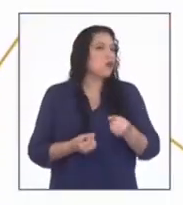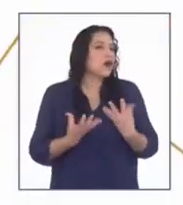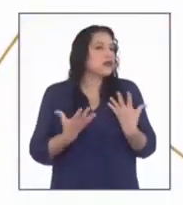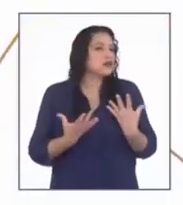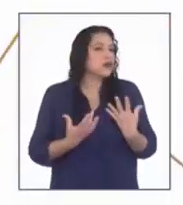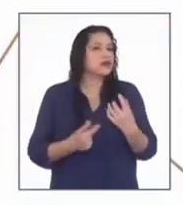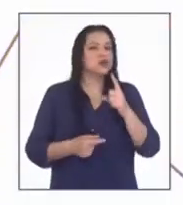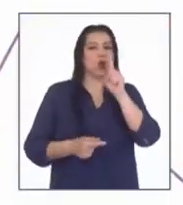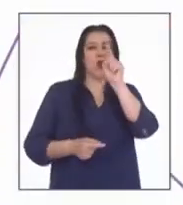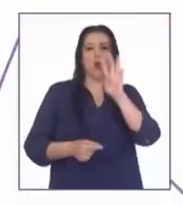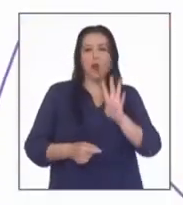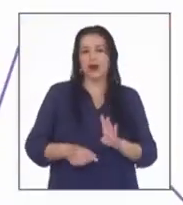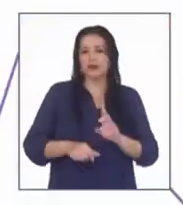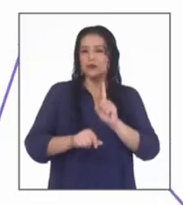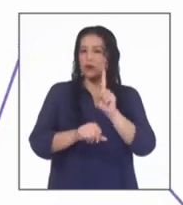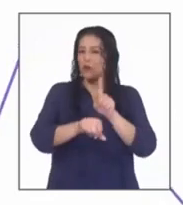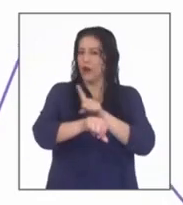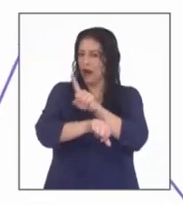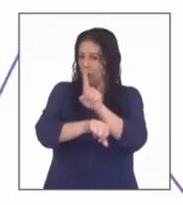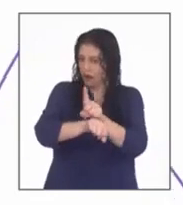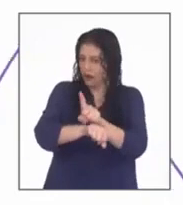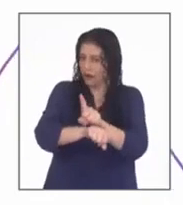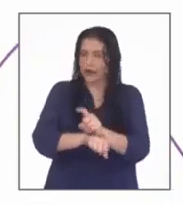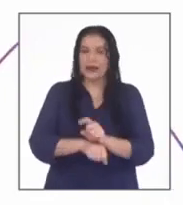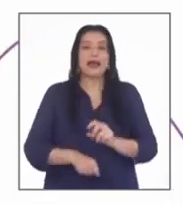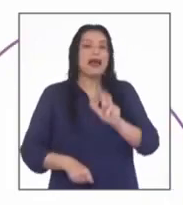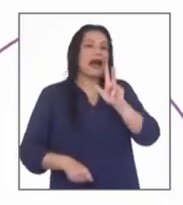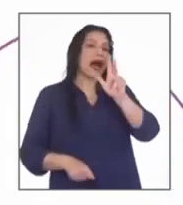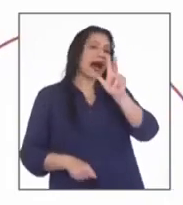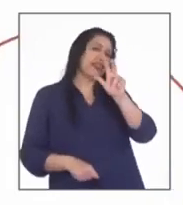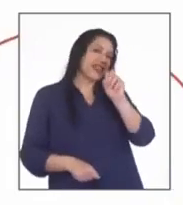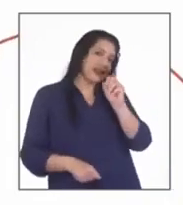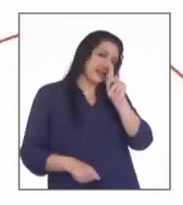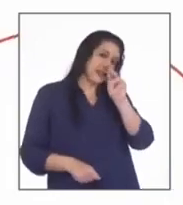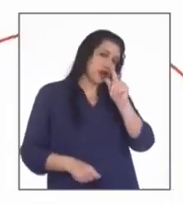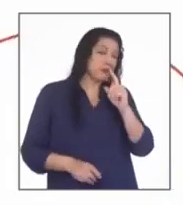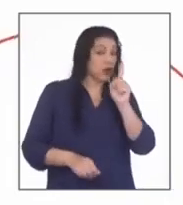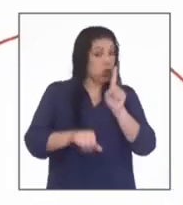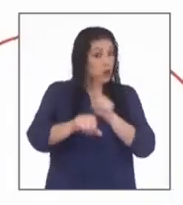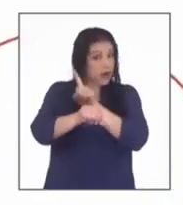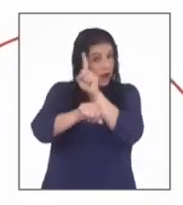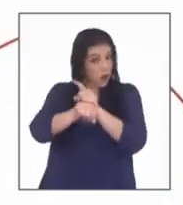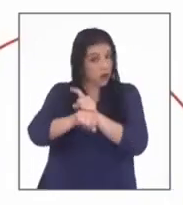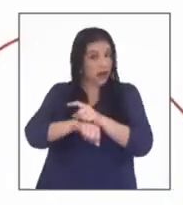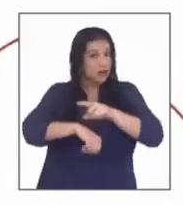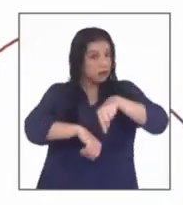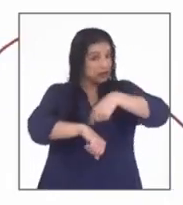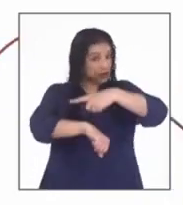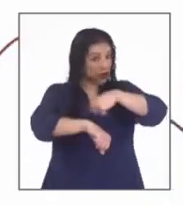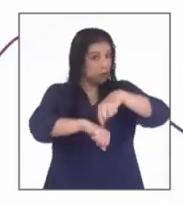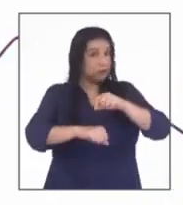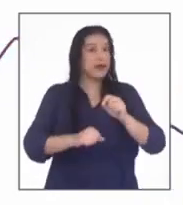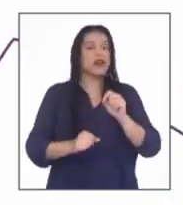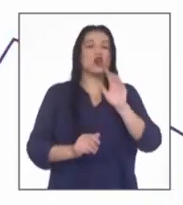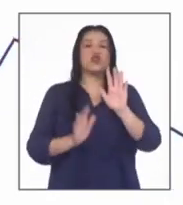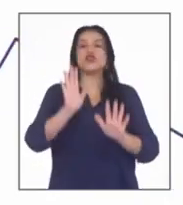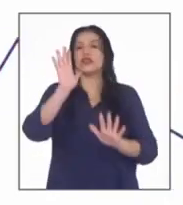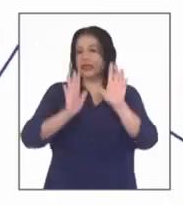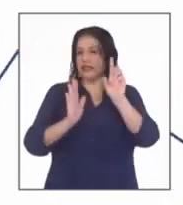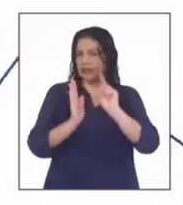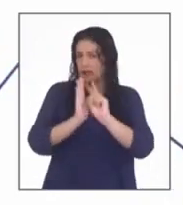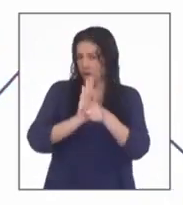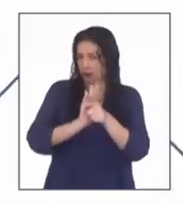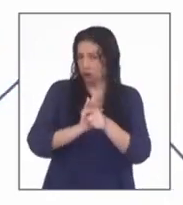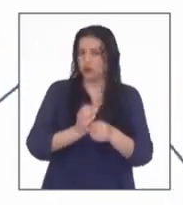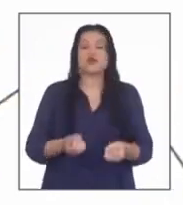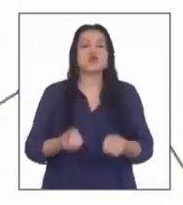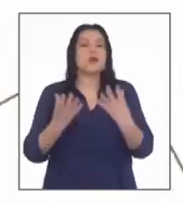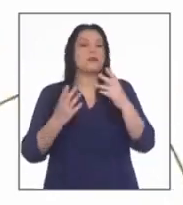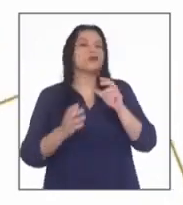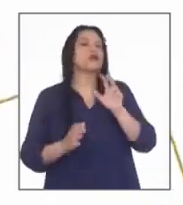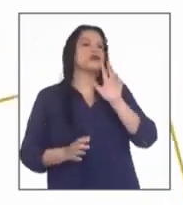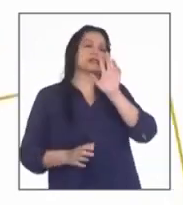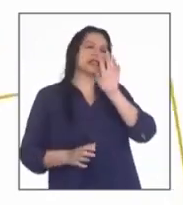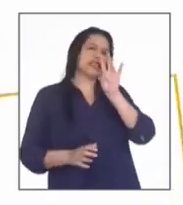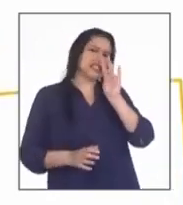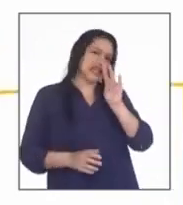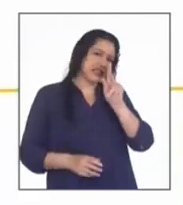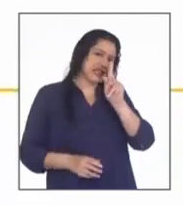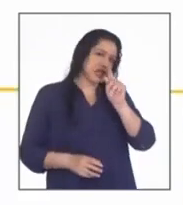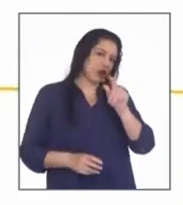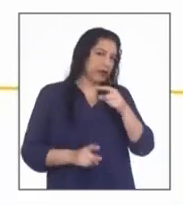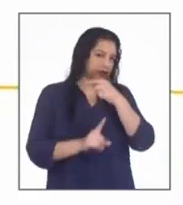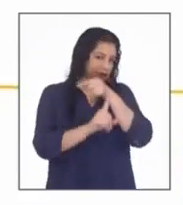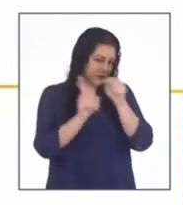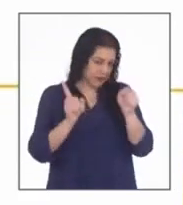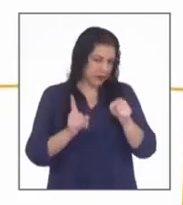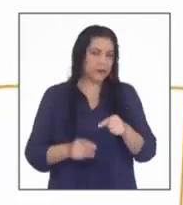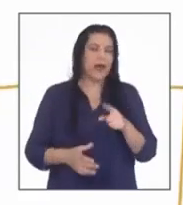toma 1/4 de hora. A 30 kilómetros por hora tarda 15 minutos en recorrer 7 kilómetros y medio. Como usted